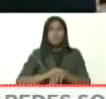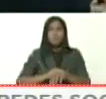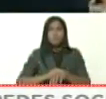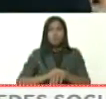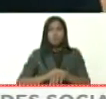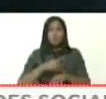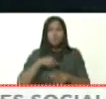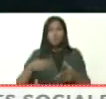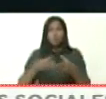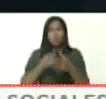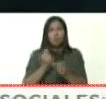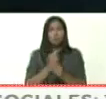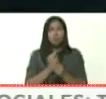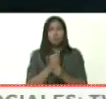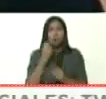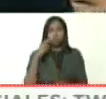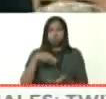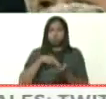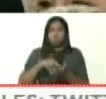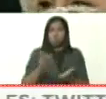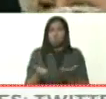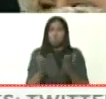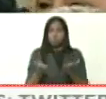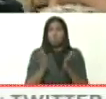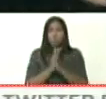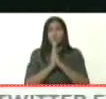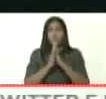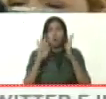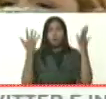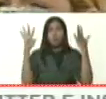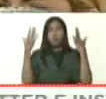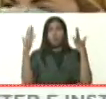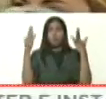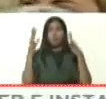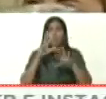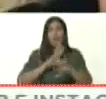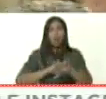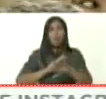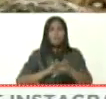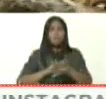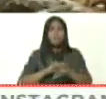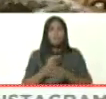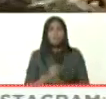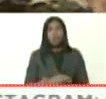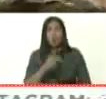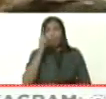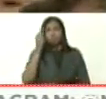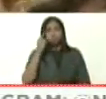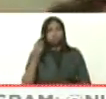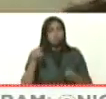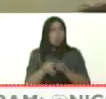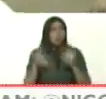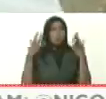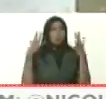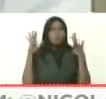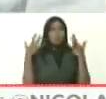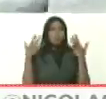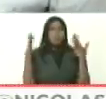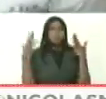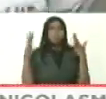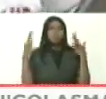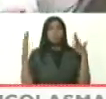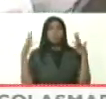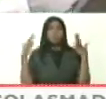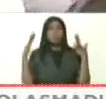de nuestro grupo de trabajo. Bueno, se pongan de pie para darle un aplauso a estos médicos. Waldo Maver. Y a estas médicas. Un